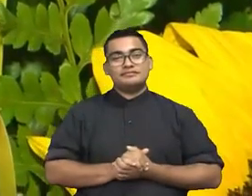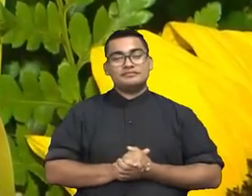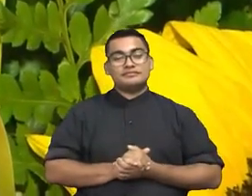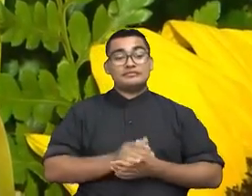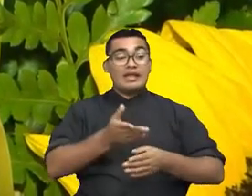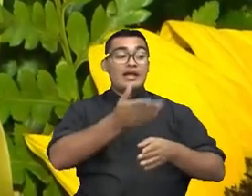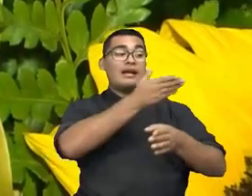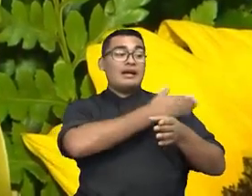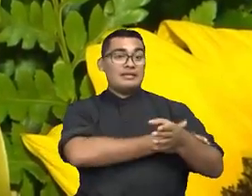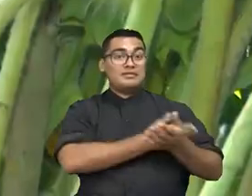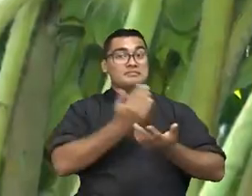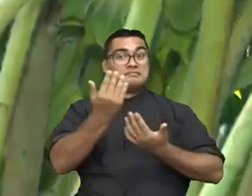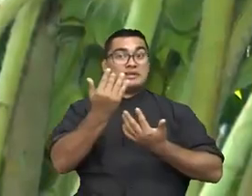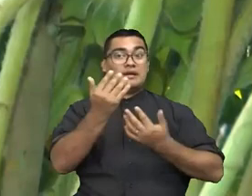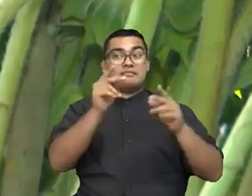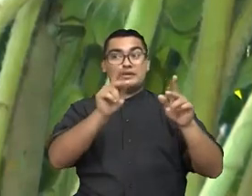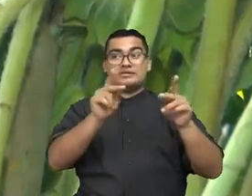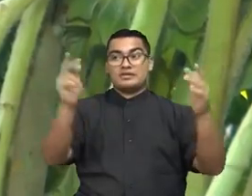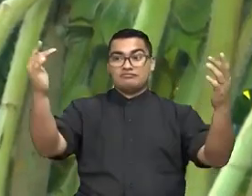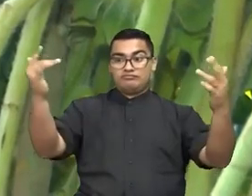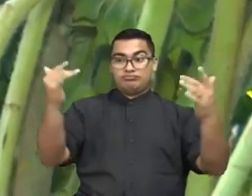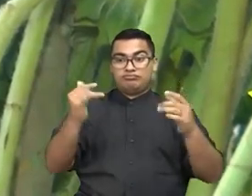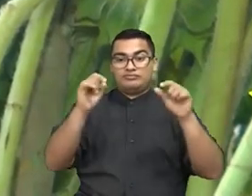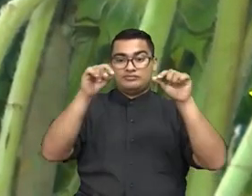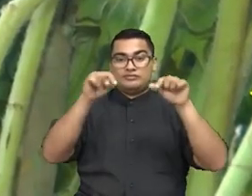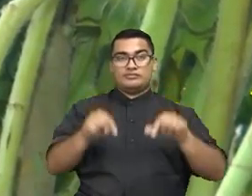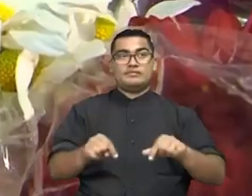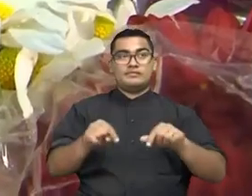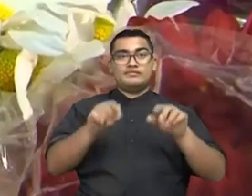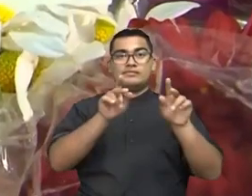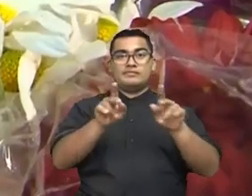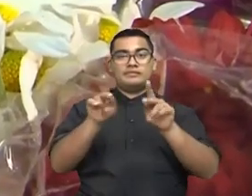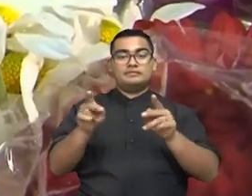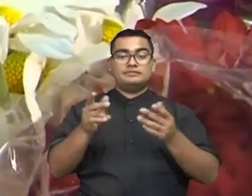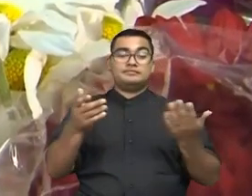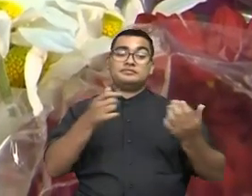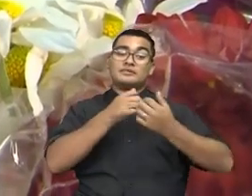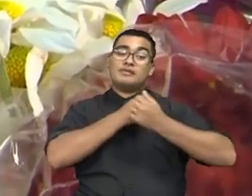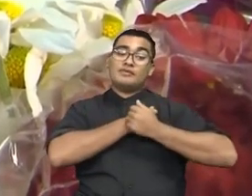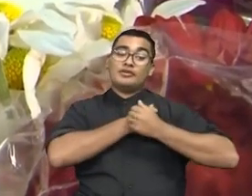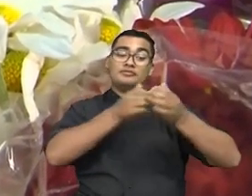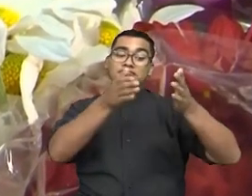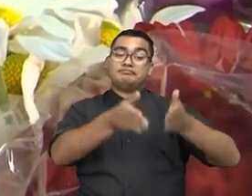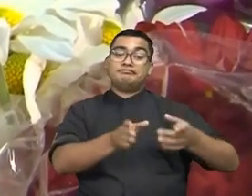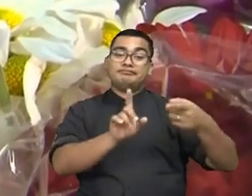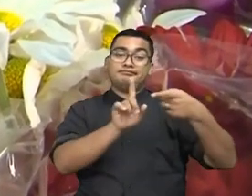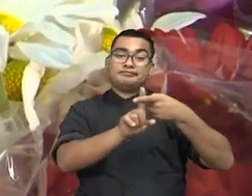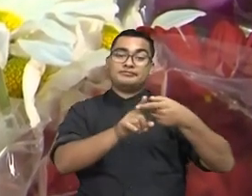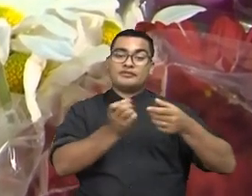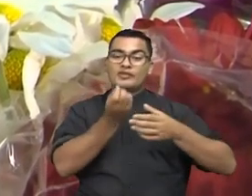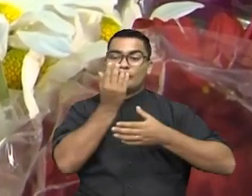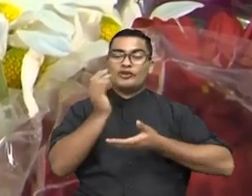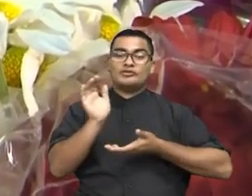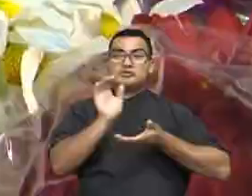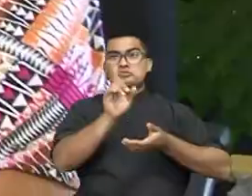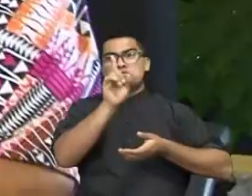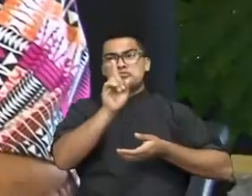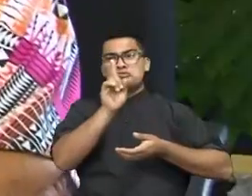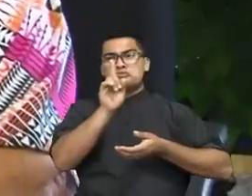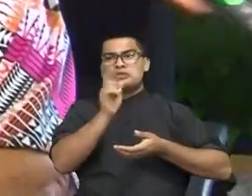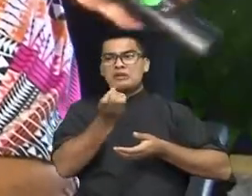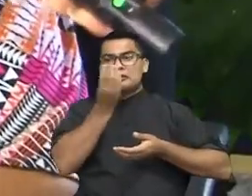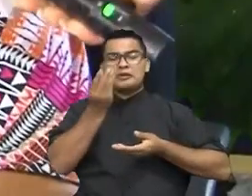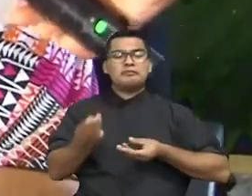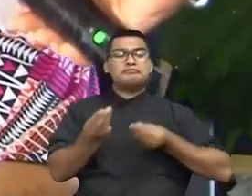preparando para esperar a todas estas personas que tienen a sus seres queridos aquí. Usted tiene desde una flor hasta